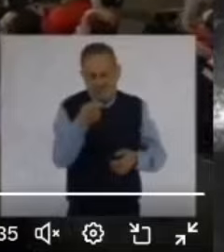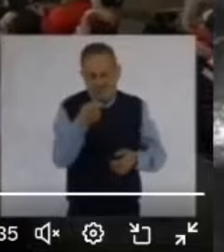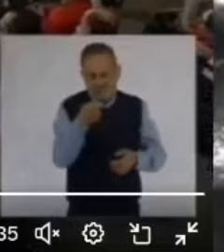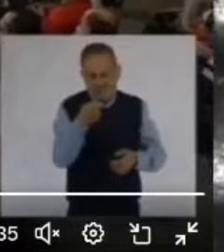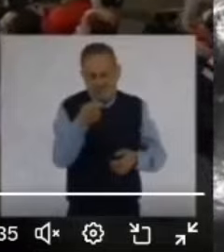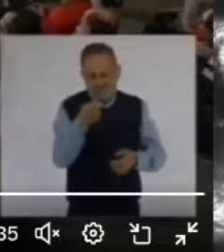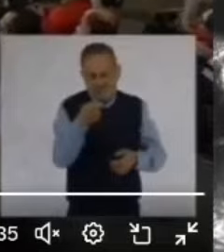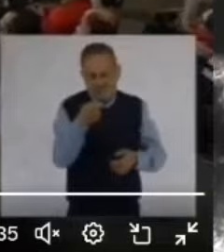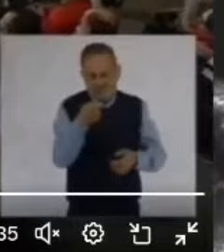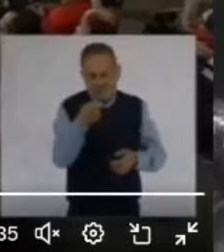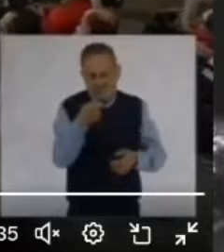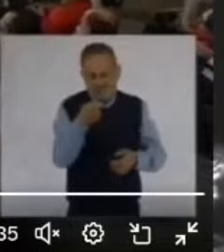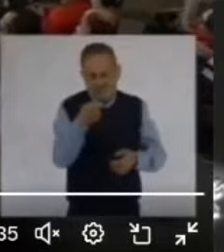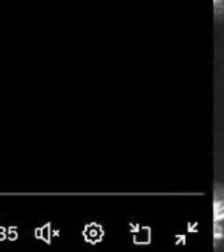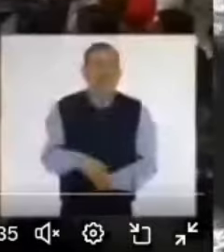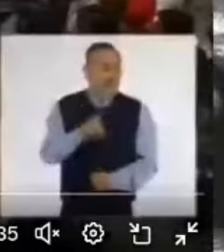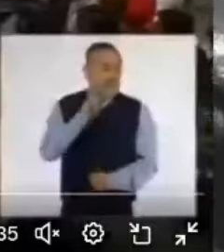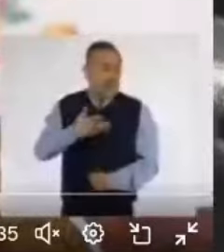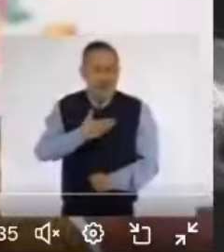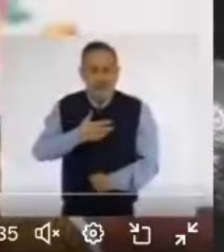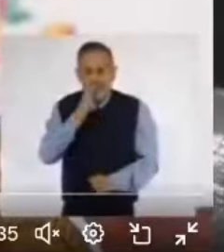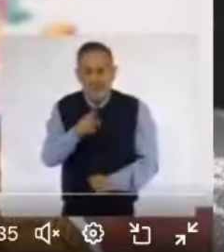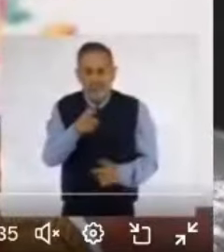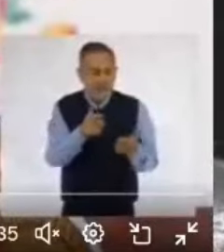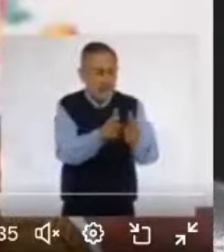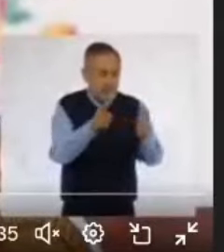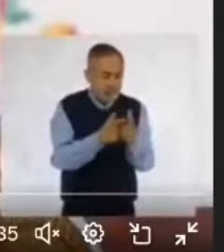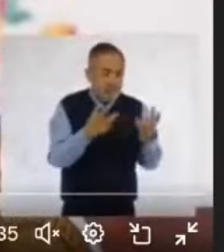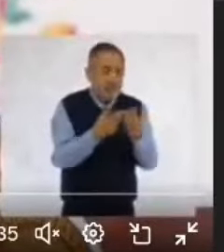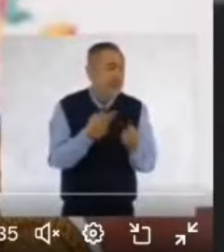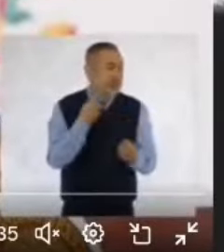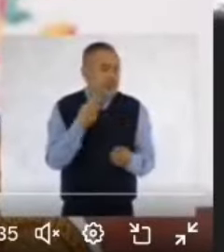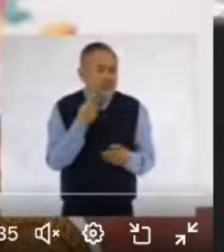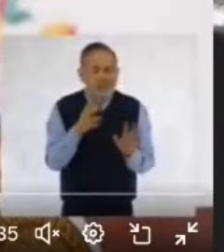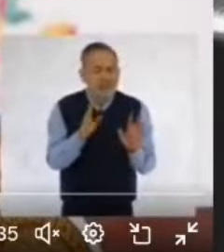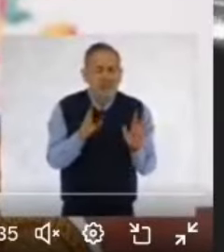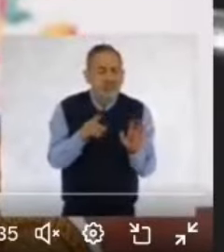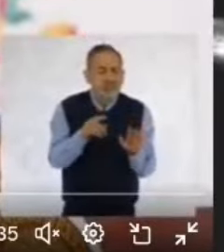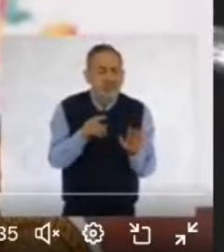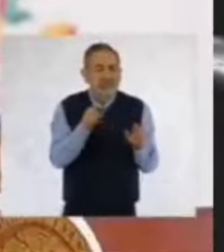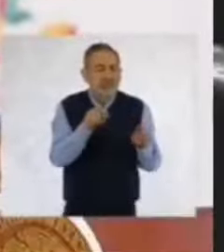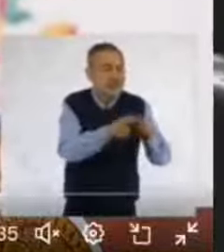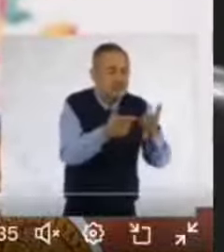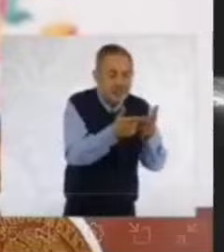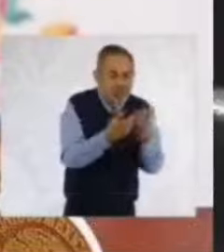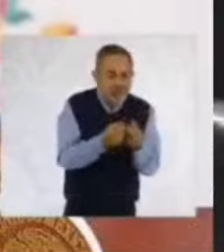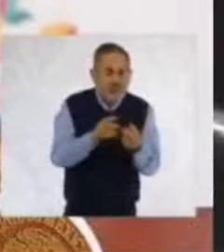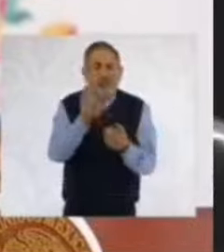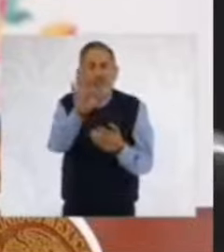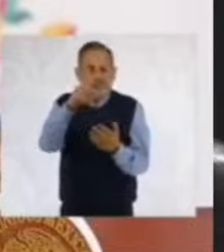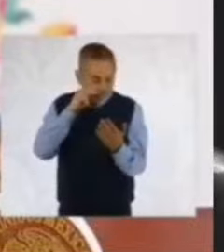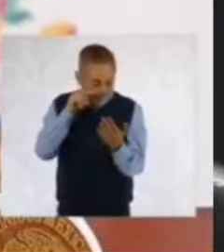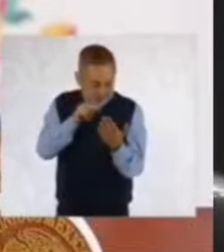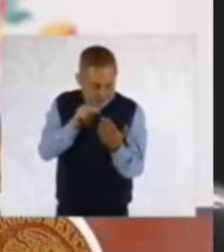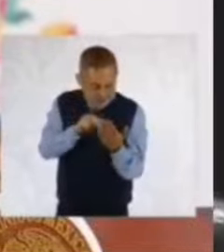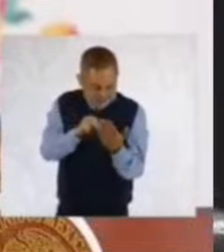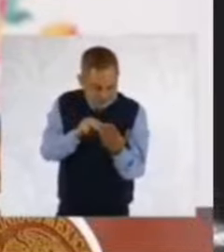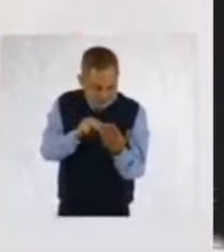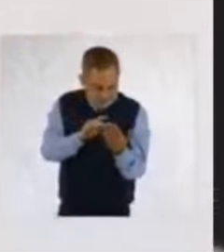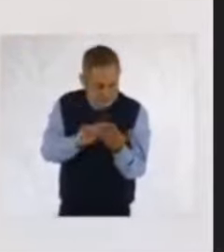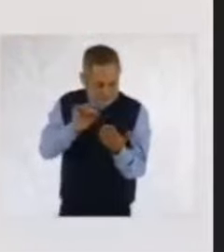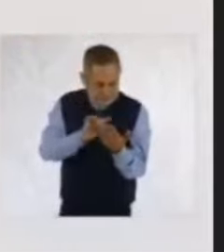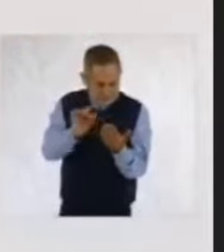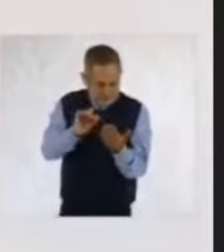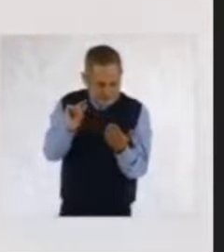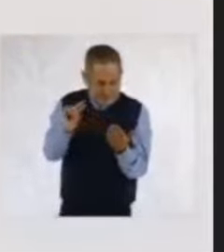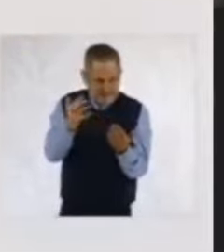es que está la acabo de ver hace unos minutos y me llamó mucho la atención eh Se me hace muy triste lo que lo que